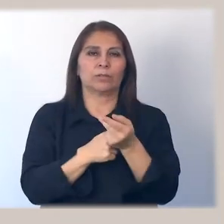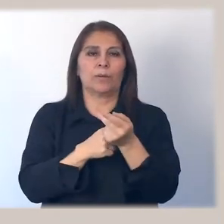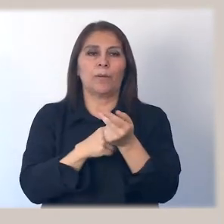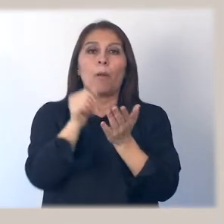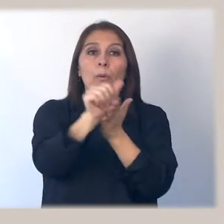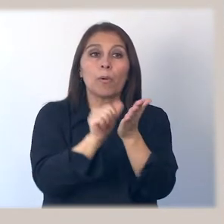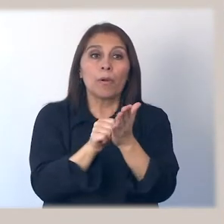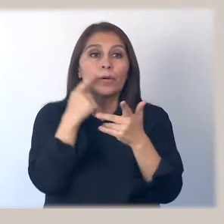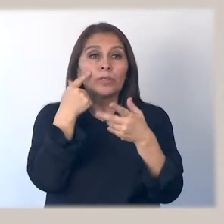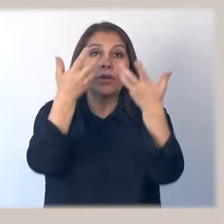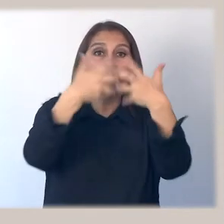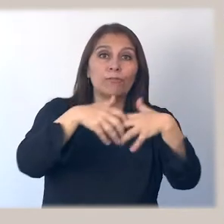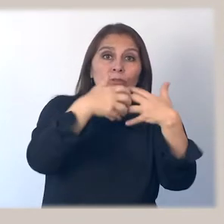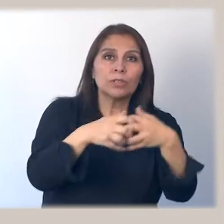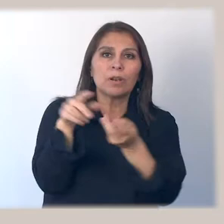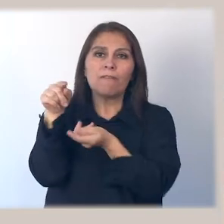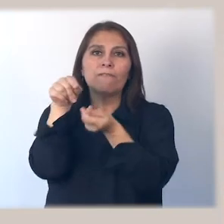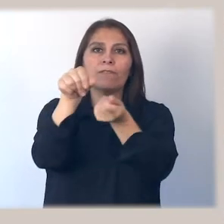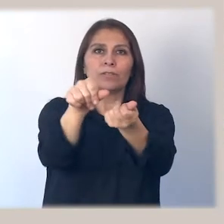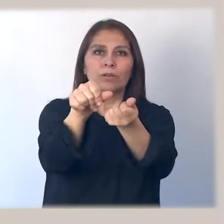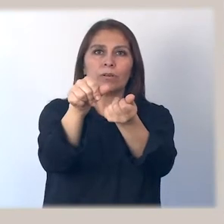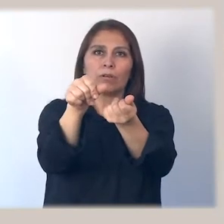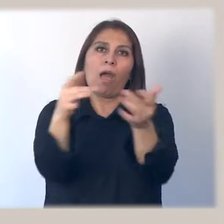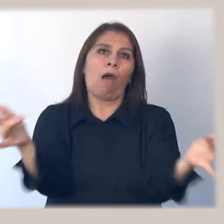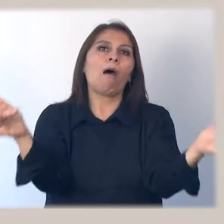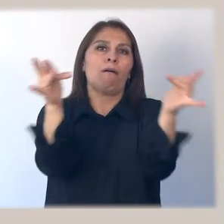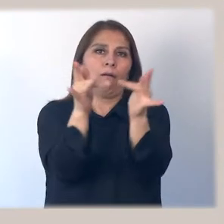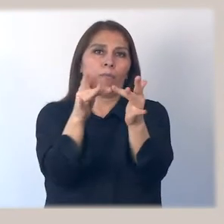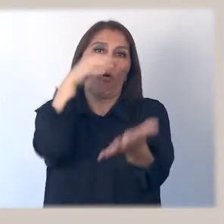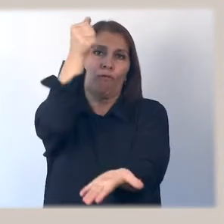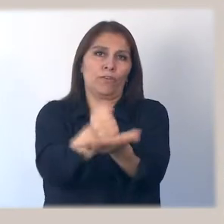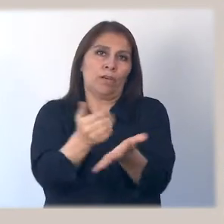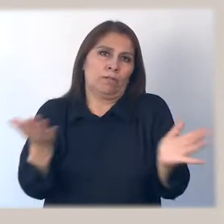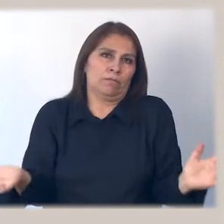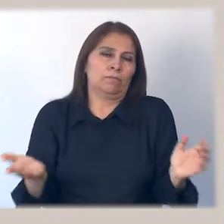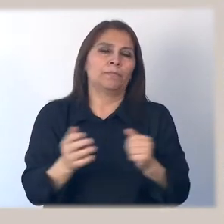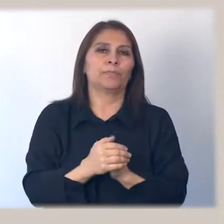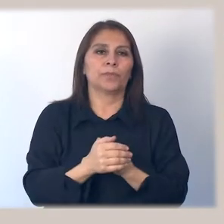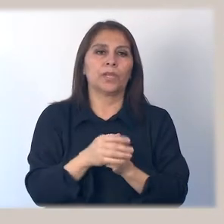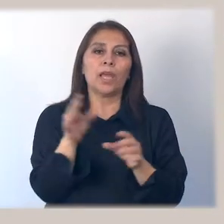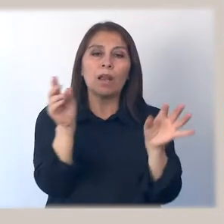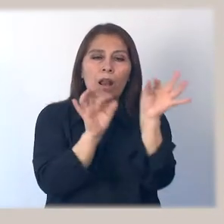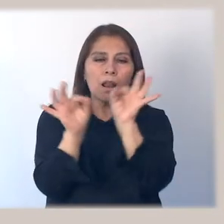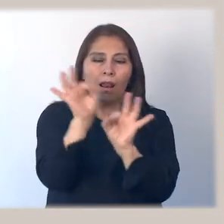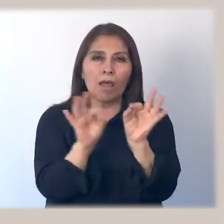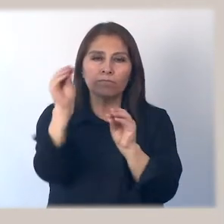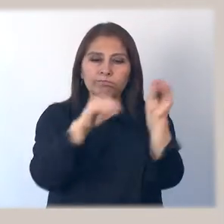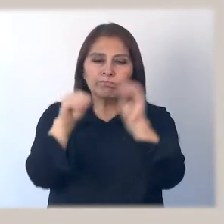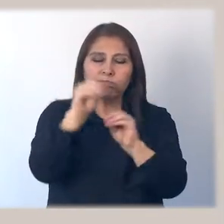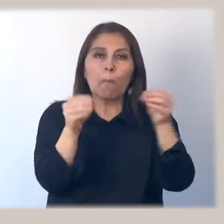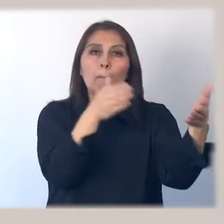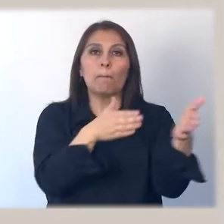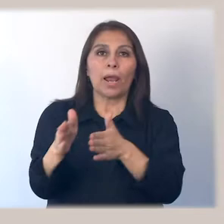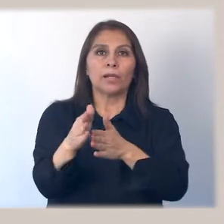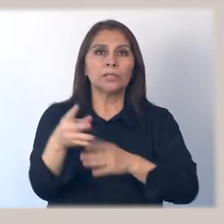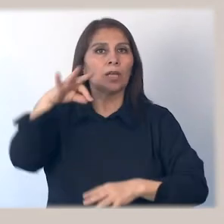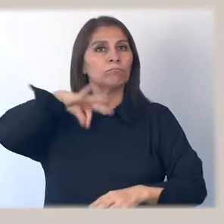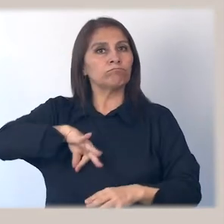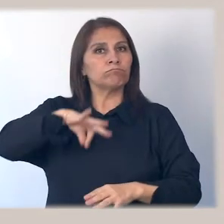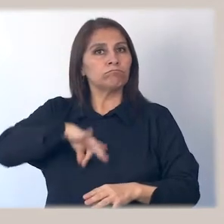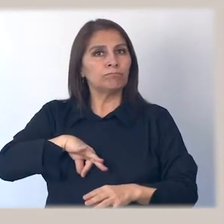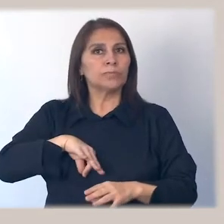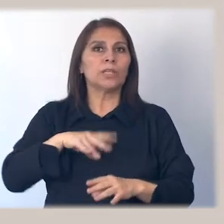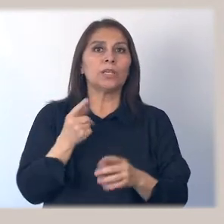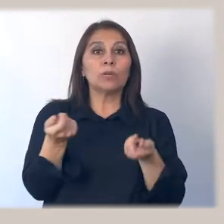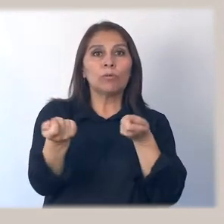la programación de recursos en funcionamiento e inversión en coherencia con las obligaciones y el diseño e implementación de